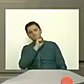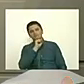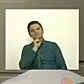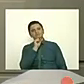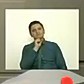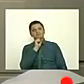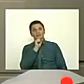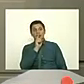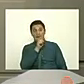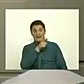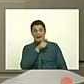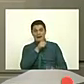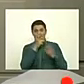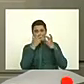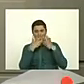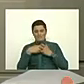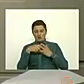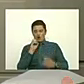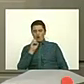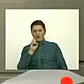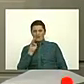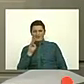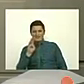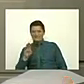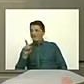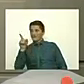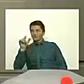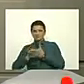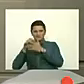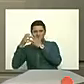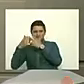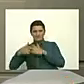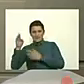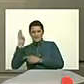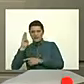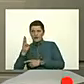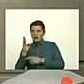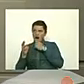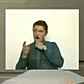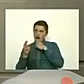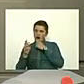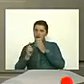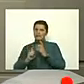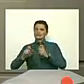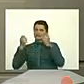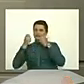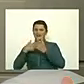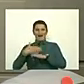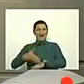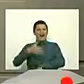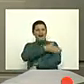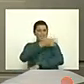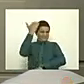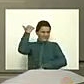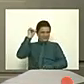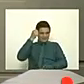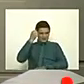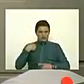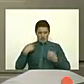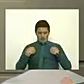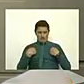que le rebajan el impuesto. Yo tenía en mi concepción de congresista de la época la